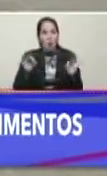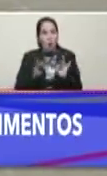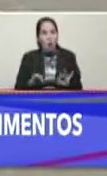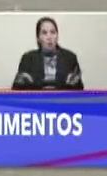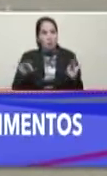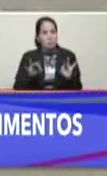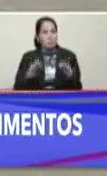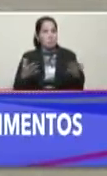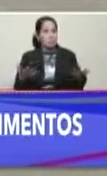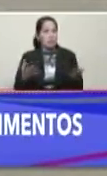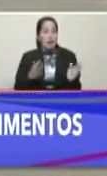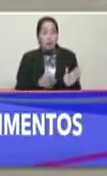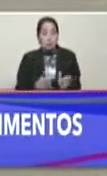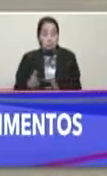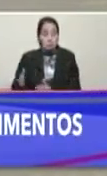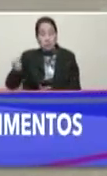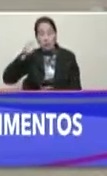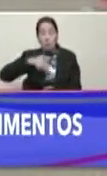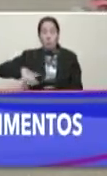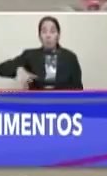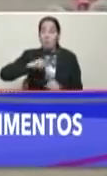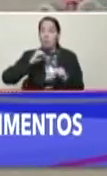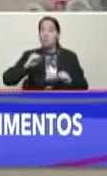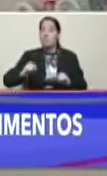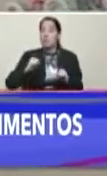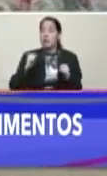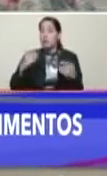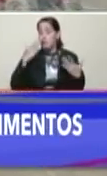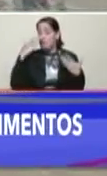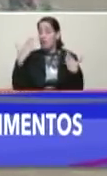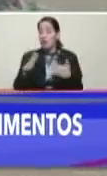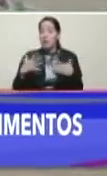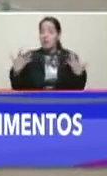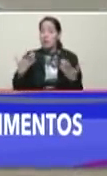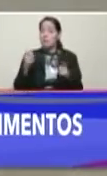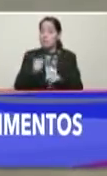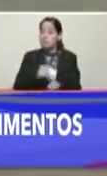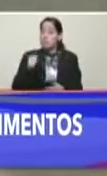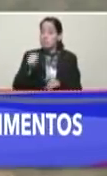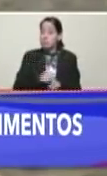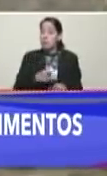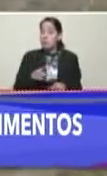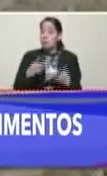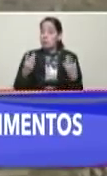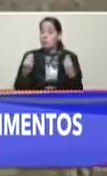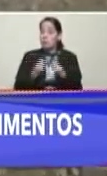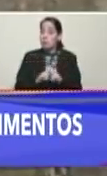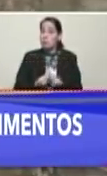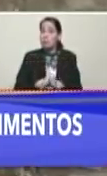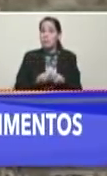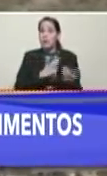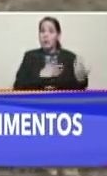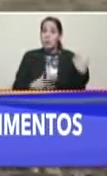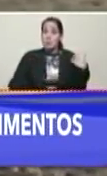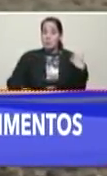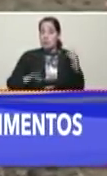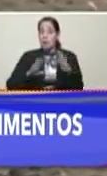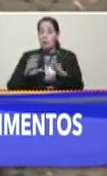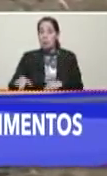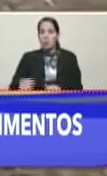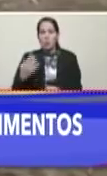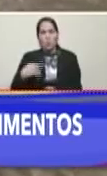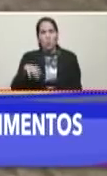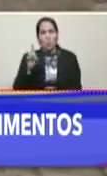organizado pero sobre todo más restado con la revolución bolivariana y con usted como nuestro líder y